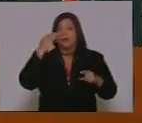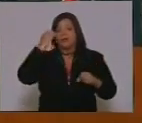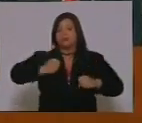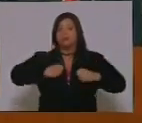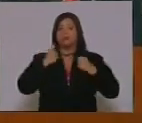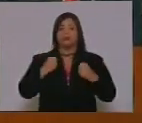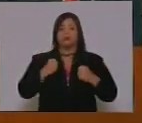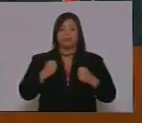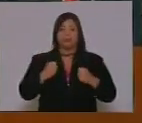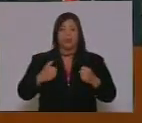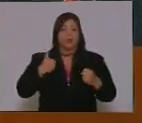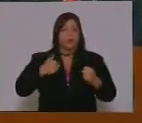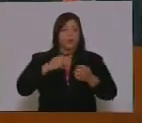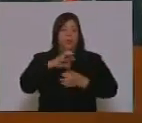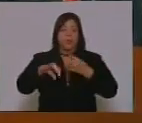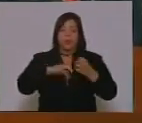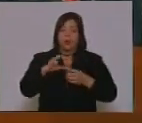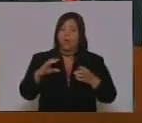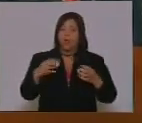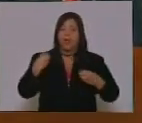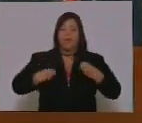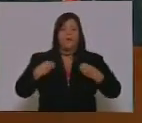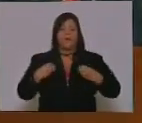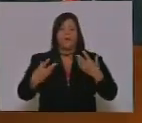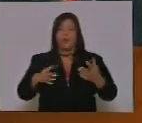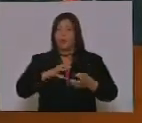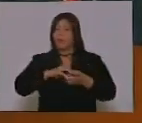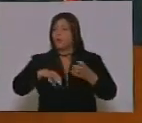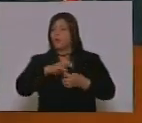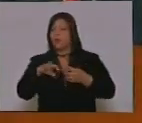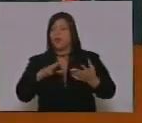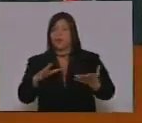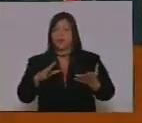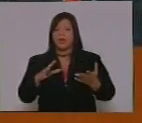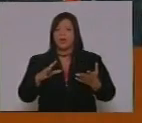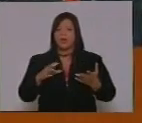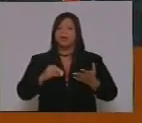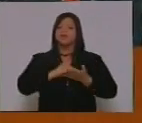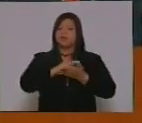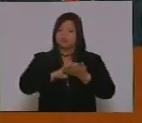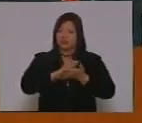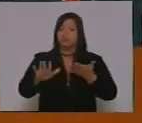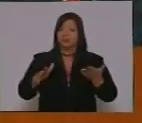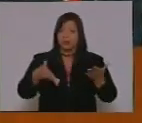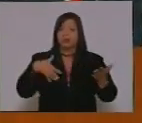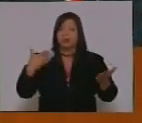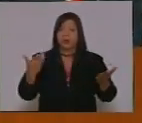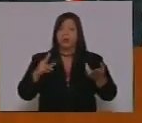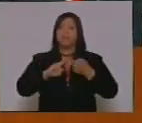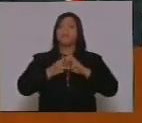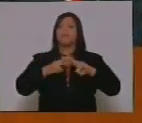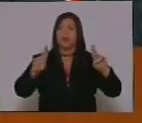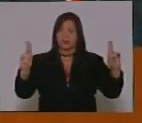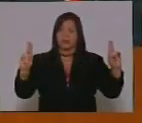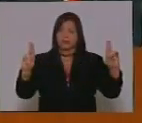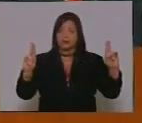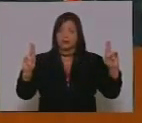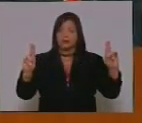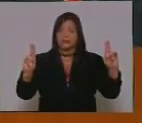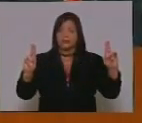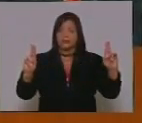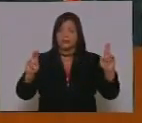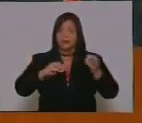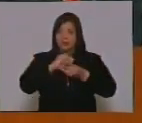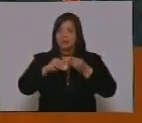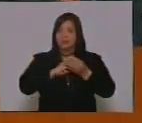de que cualquier angustia, de que cualquier problema, solo es solucionable en paz. Solo se puede